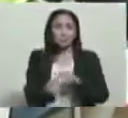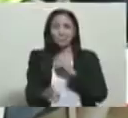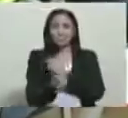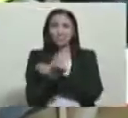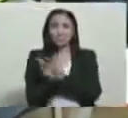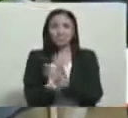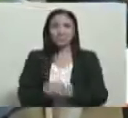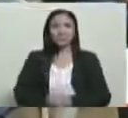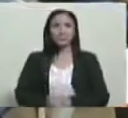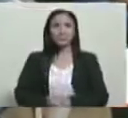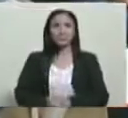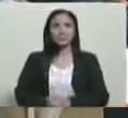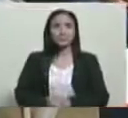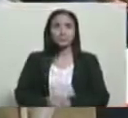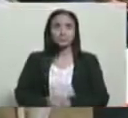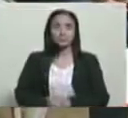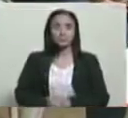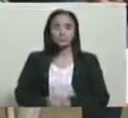a mí.